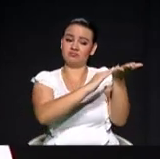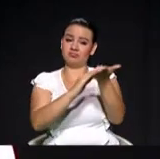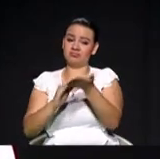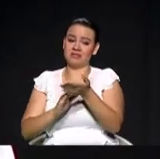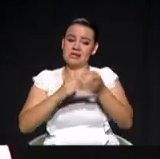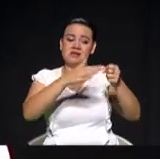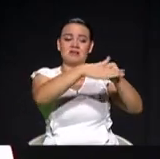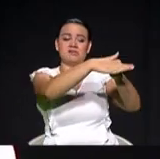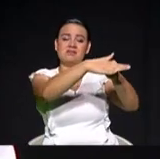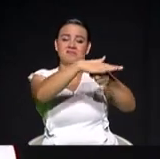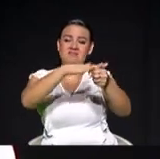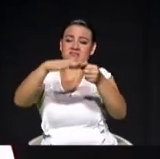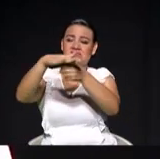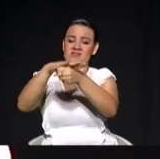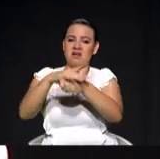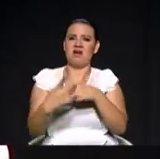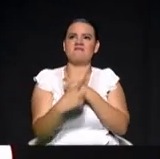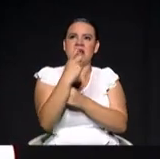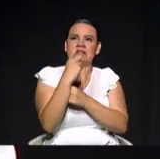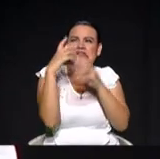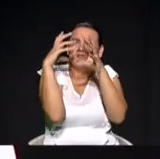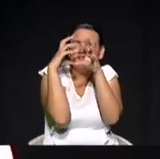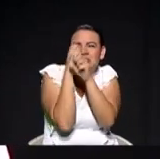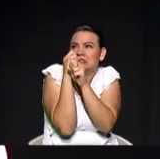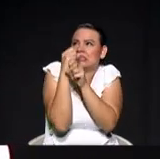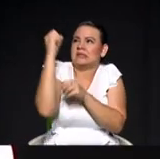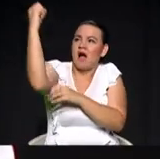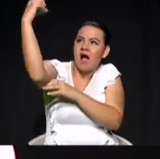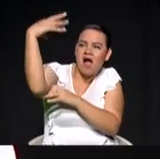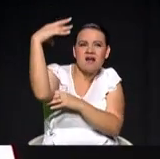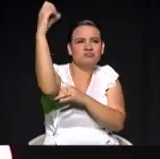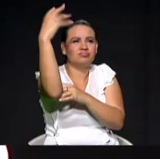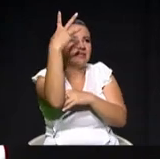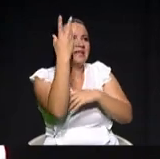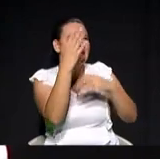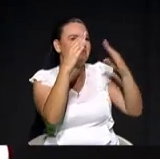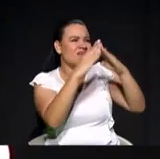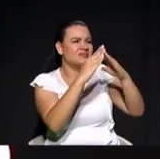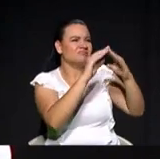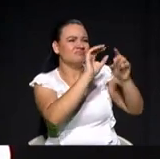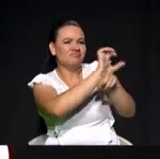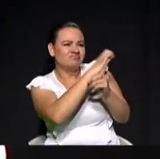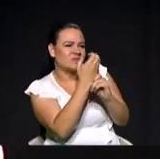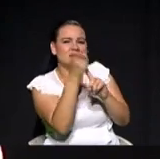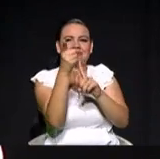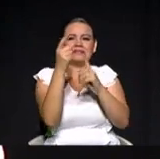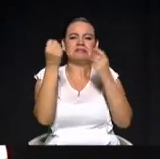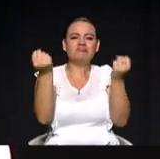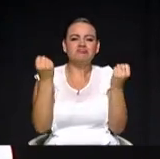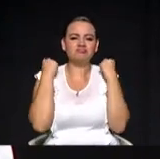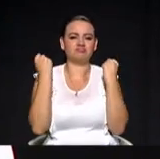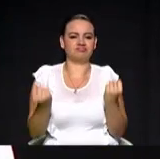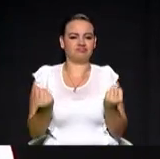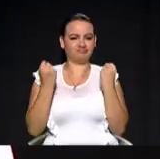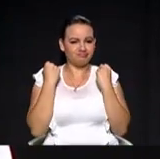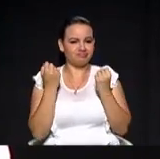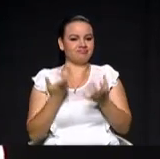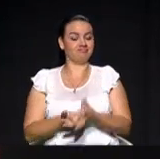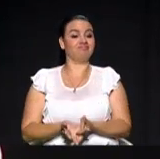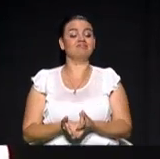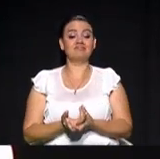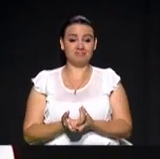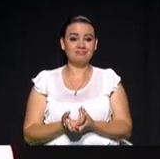todos los terrenos iluminación casa de la cultura a gimnasios tenemos que implementar también más inspecciones a nivel de las